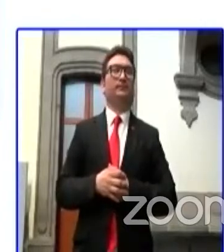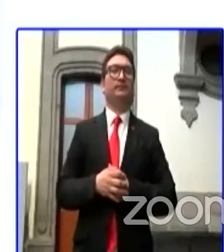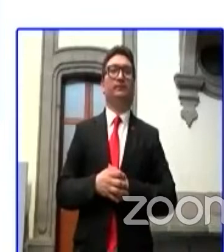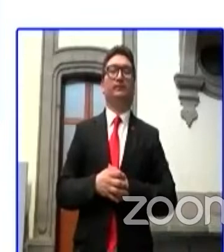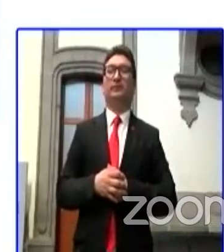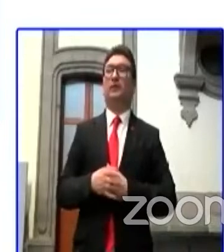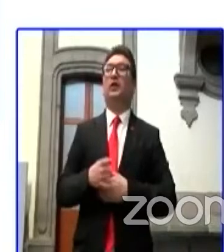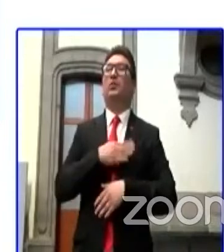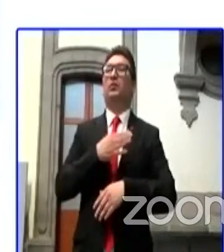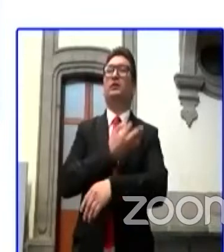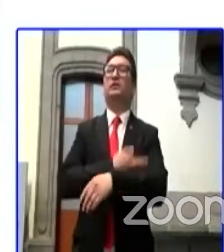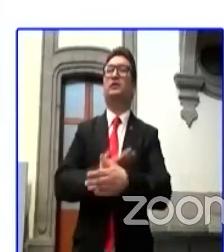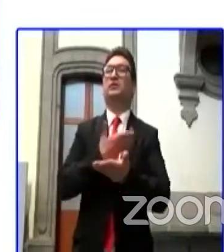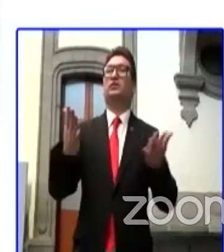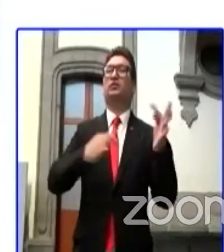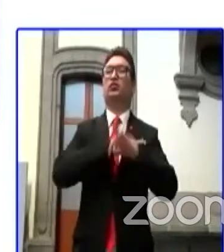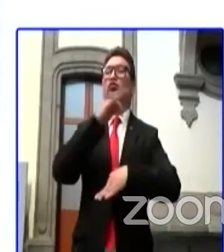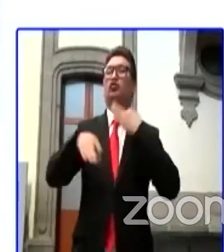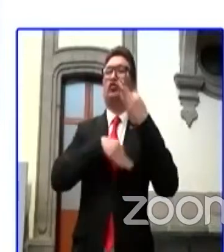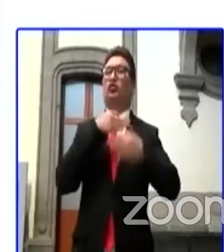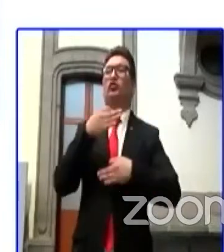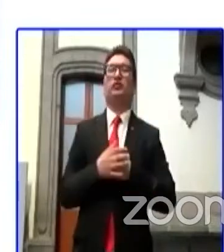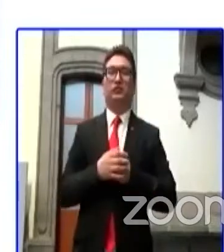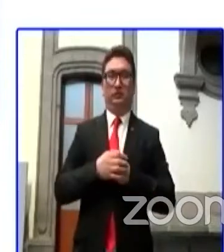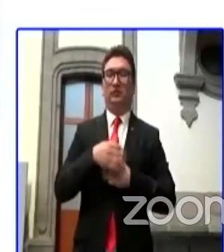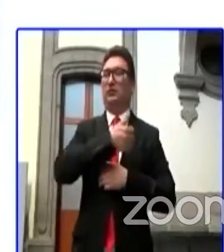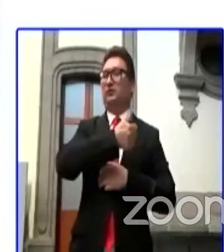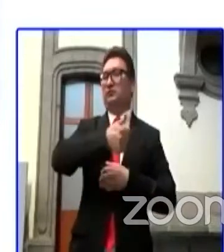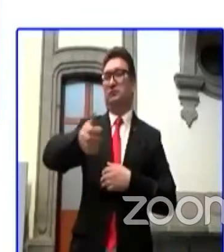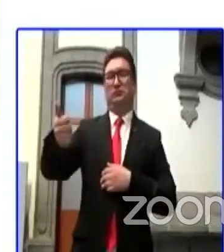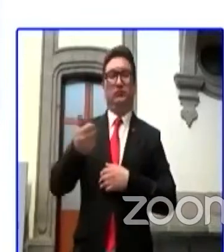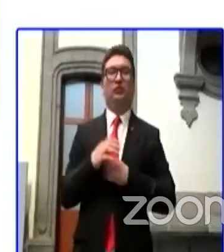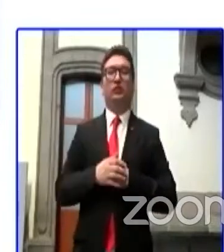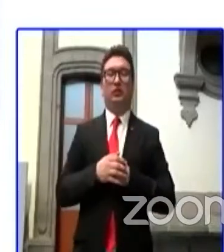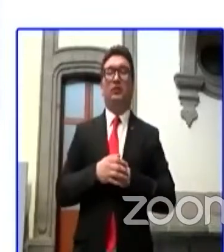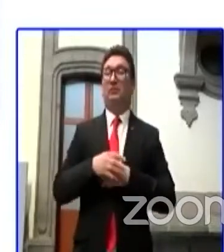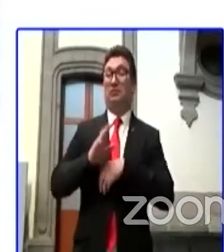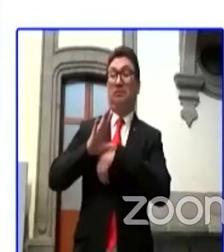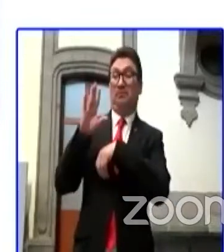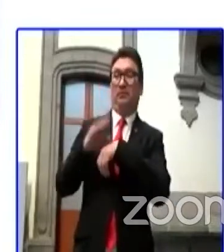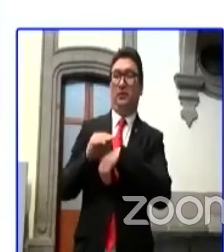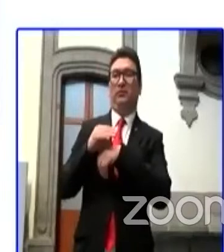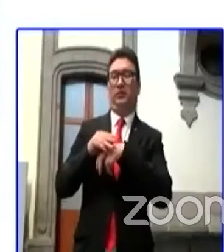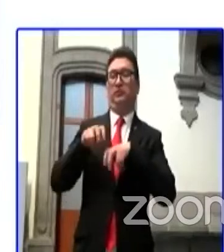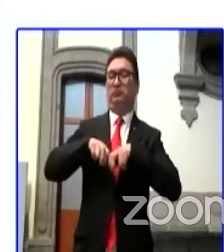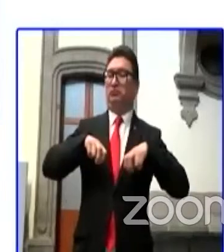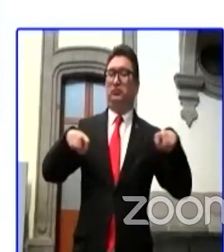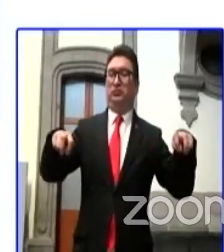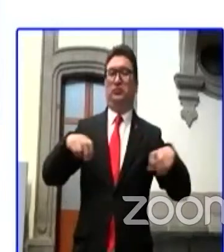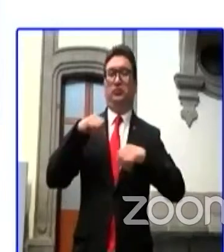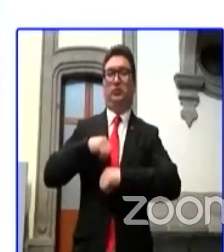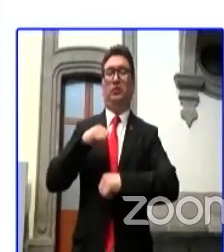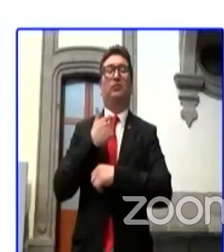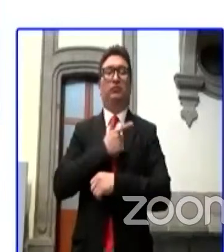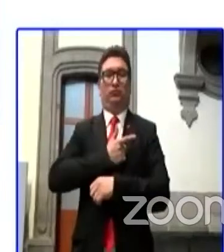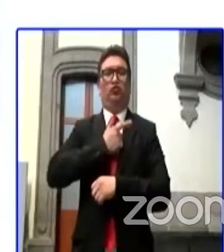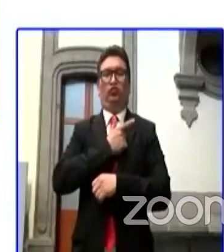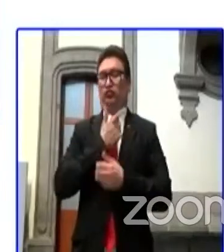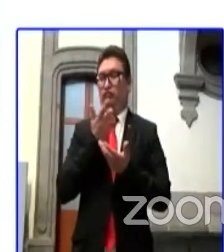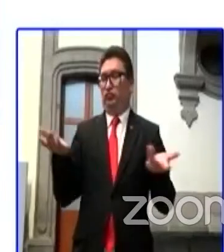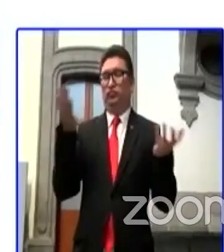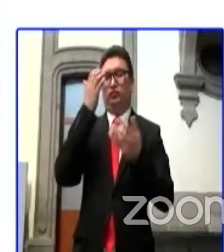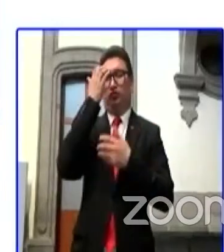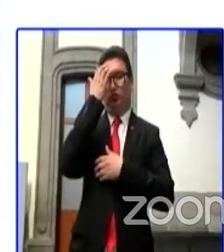Buenas tardes a todos, a cada uno de los presentes. Y con el permiso del presidio, me da mucho gusto conocerlos.